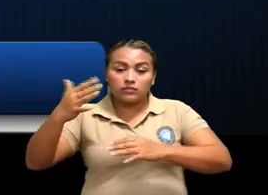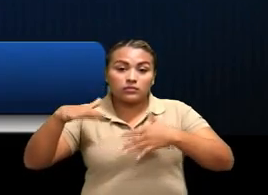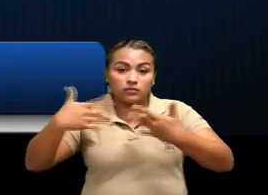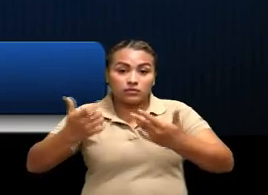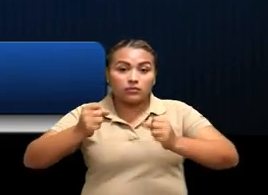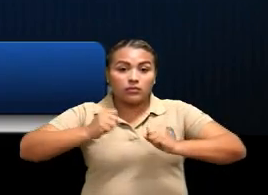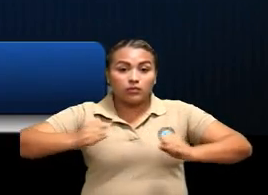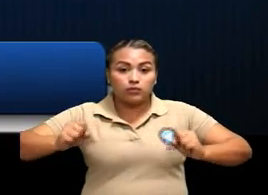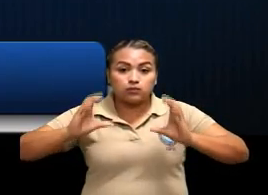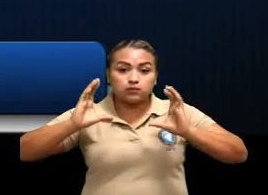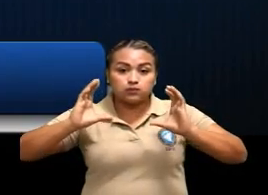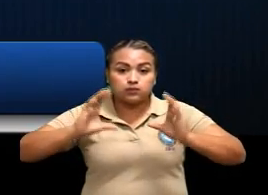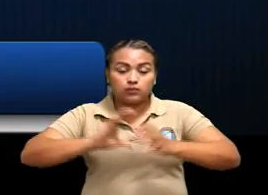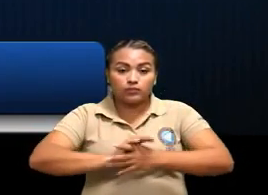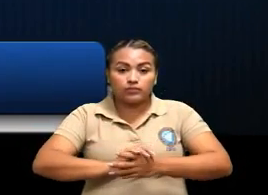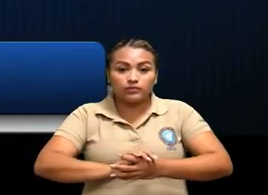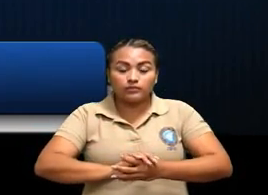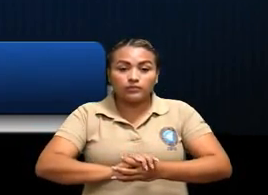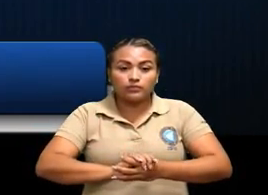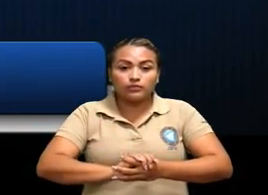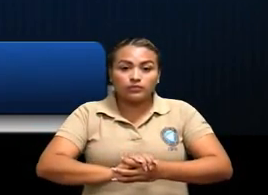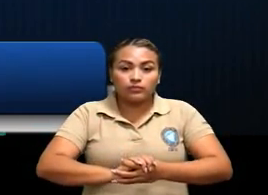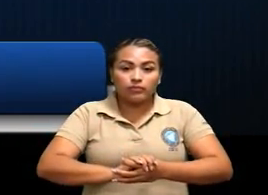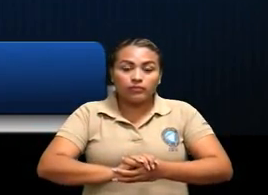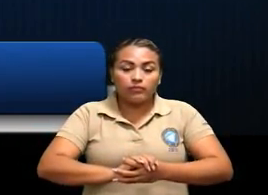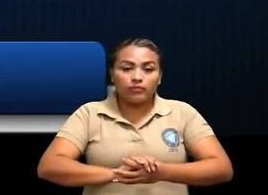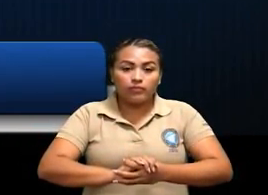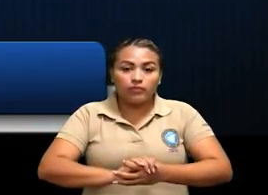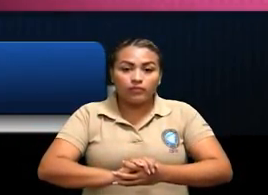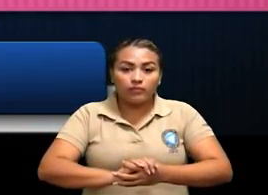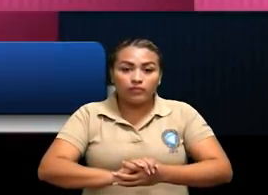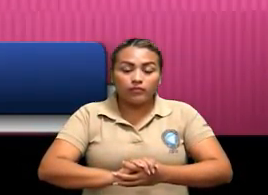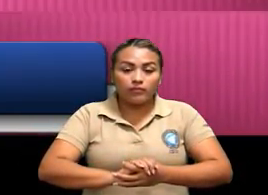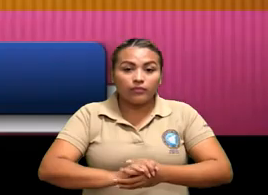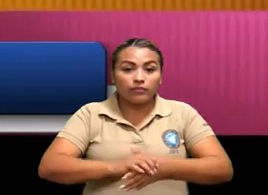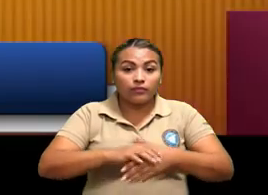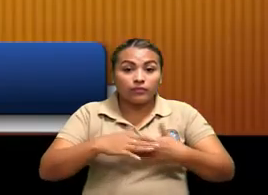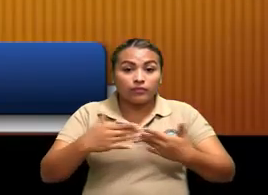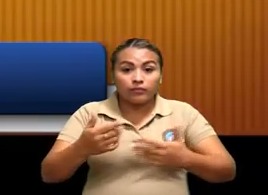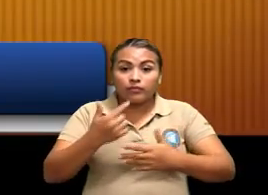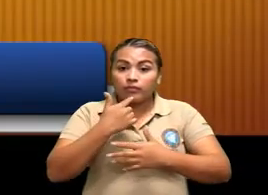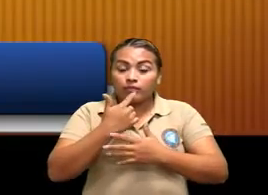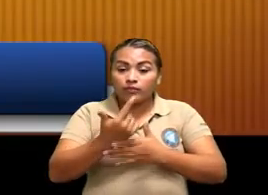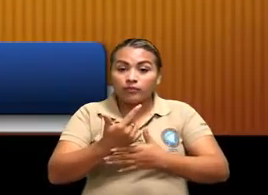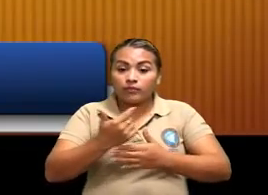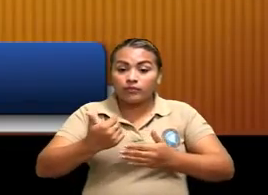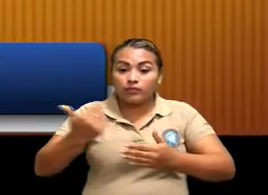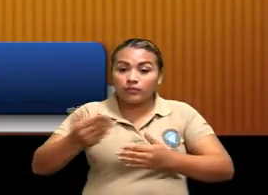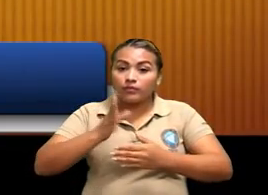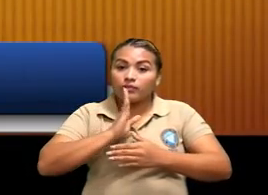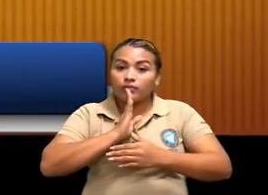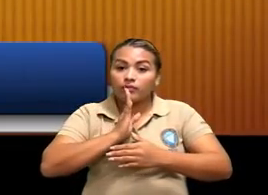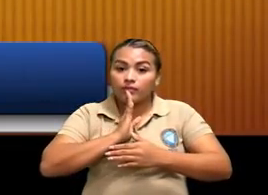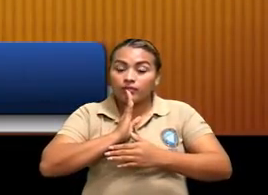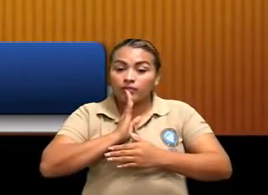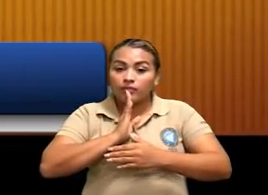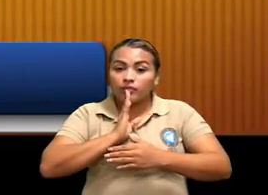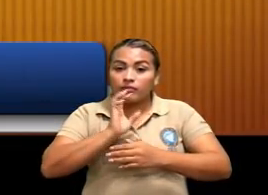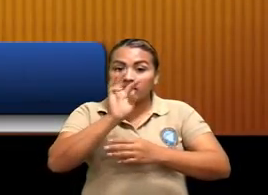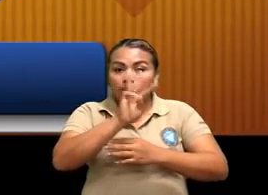en primer grado, de 35 a 30 y... 35, cuando hablamos de eso de punto,